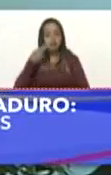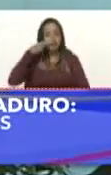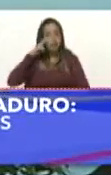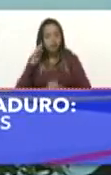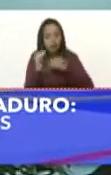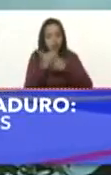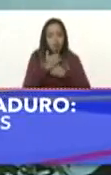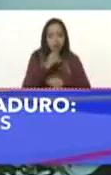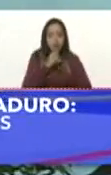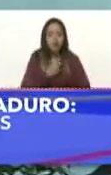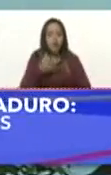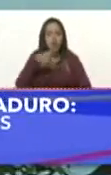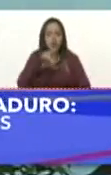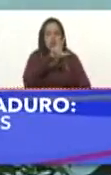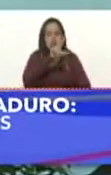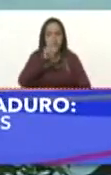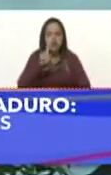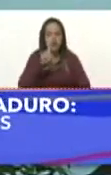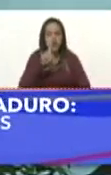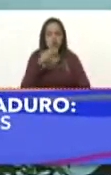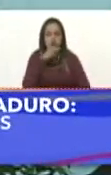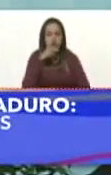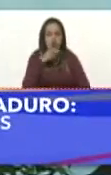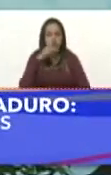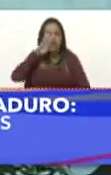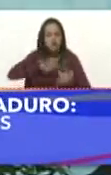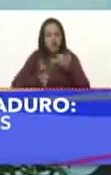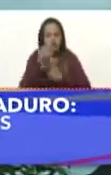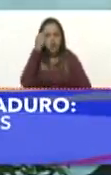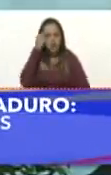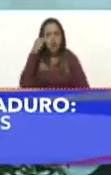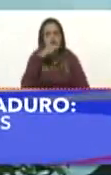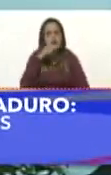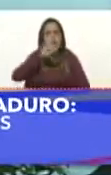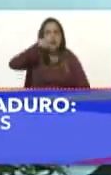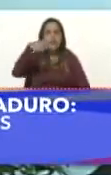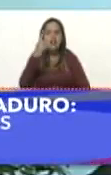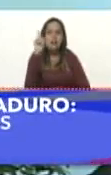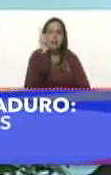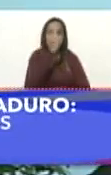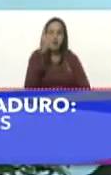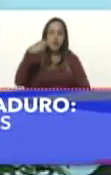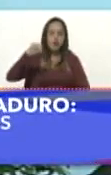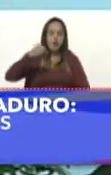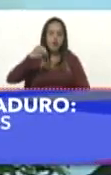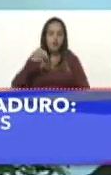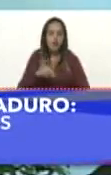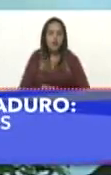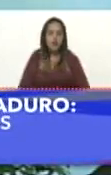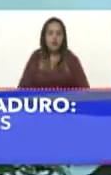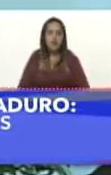Hoy 31 de octubre, el último día de octubre. Mañana 1 de noviembre.